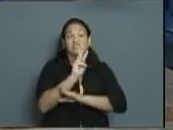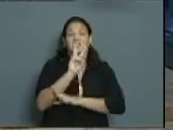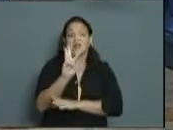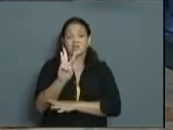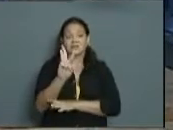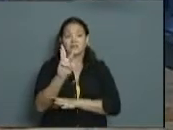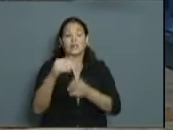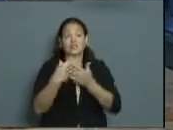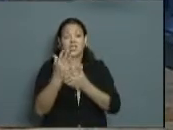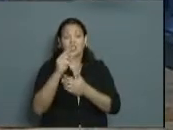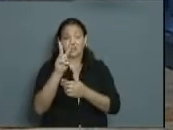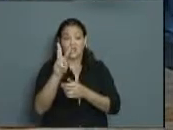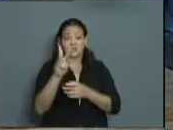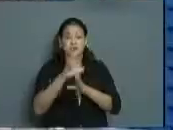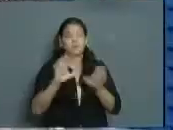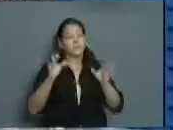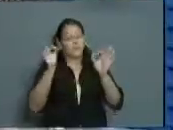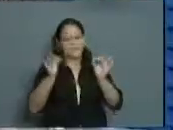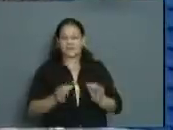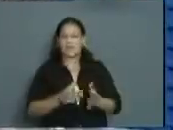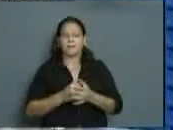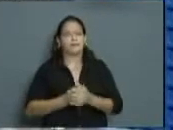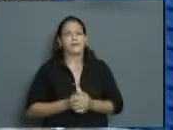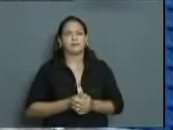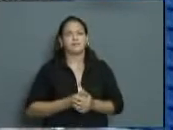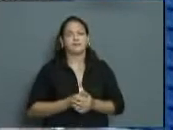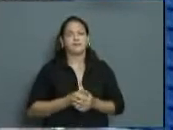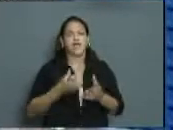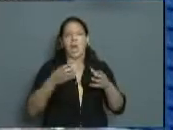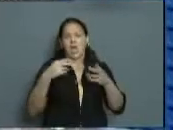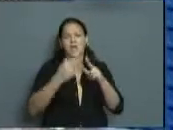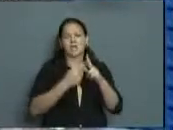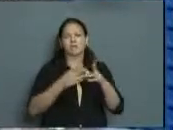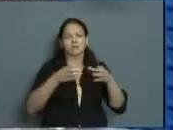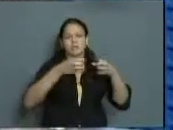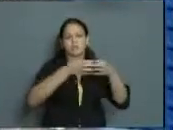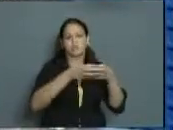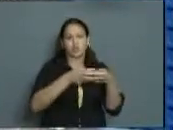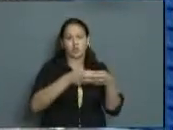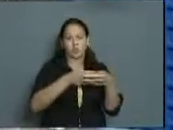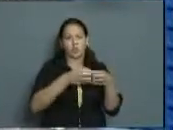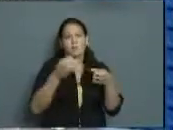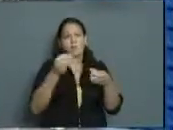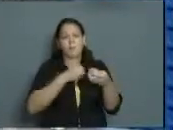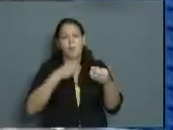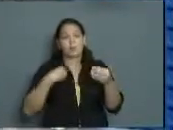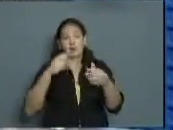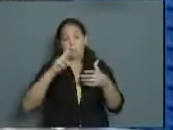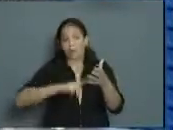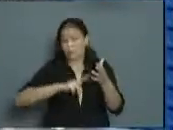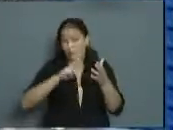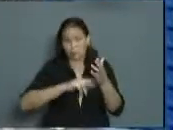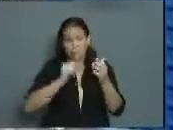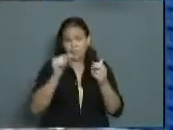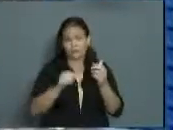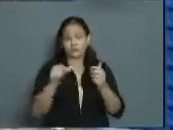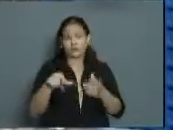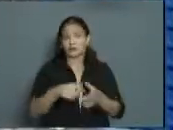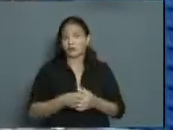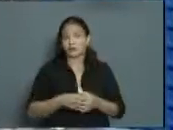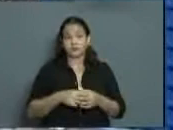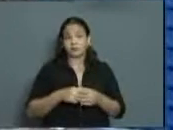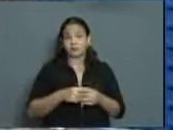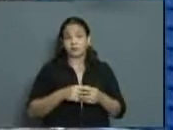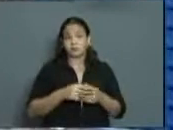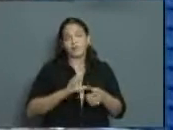Siempre en los vacunatorios hay un grupo médico que tiene que evaluar las personas. Ninguna persona con una